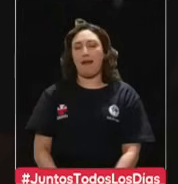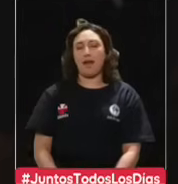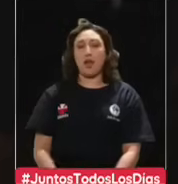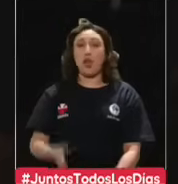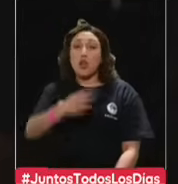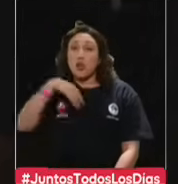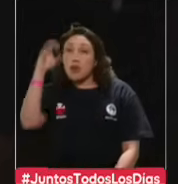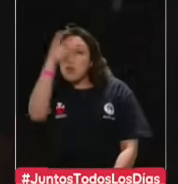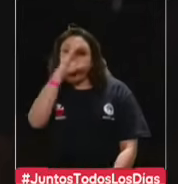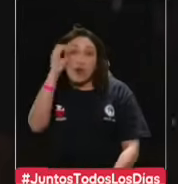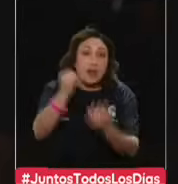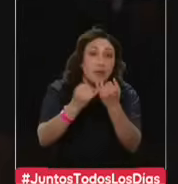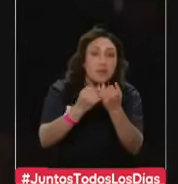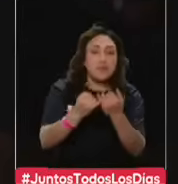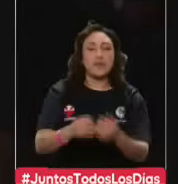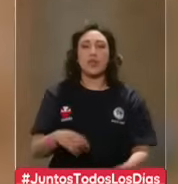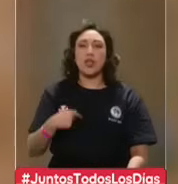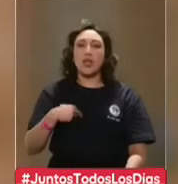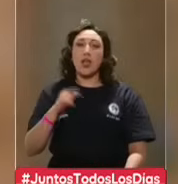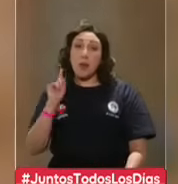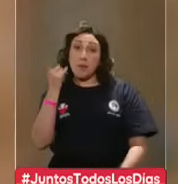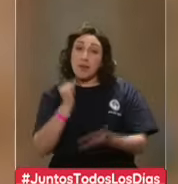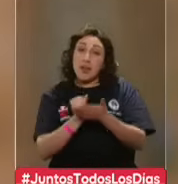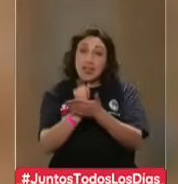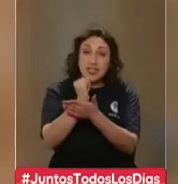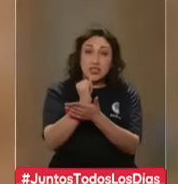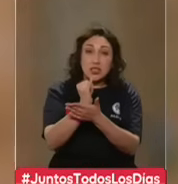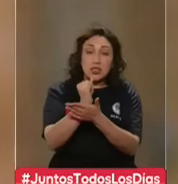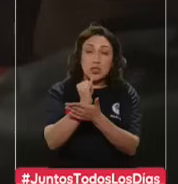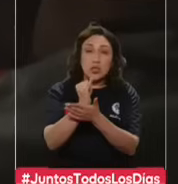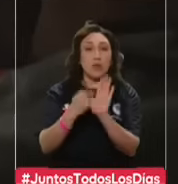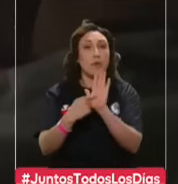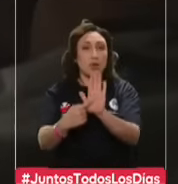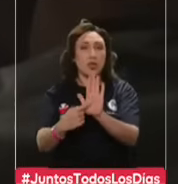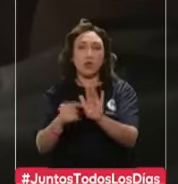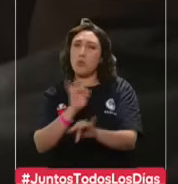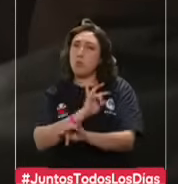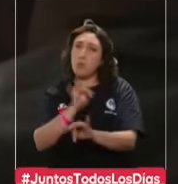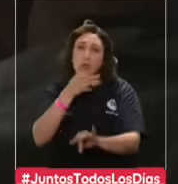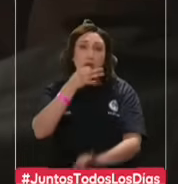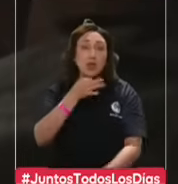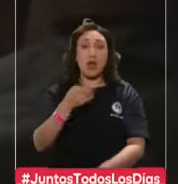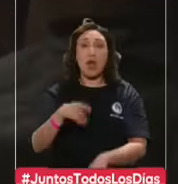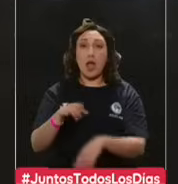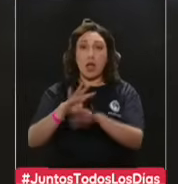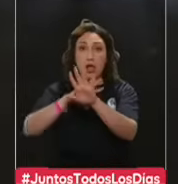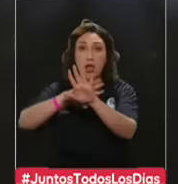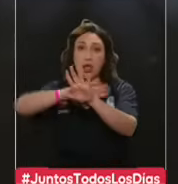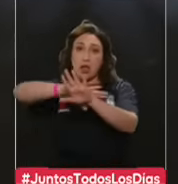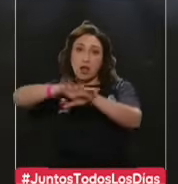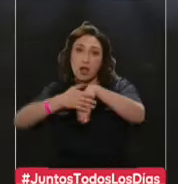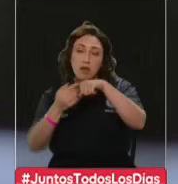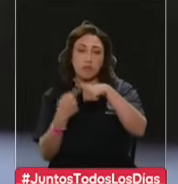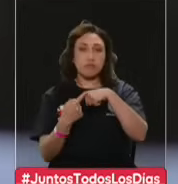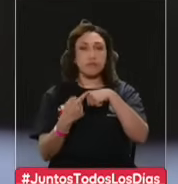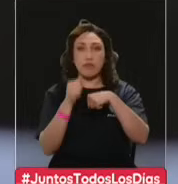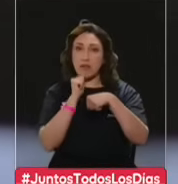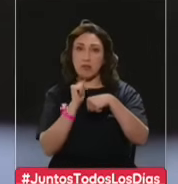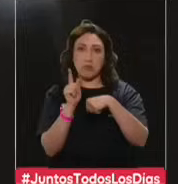buscar un amiguito. Al principio me presento y jamás hablo de que me falta una mano. Que hay un elefante blanco en la pieza.